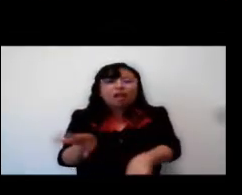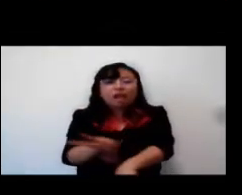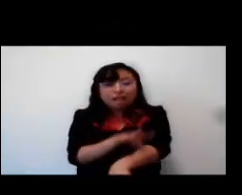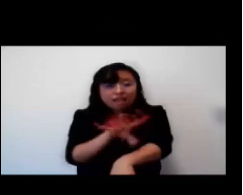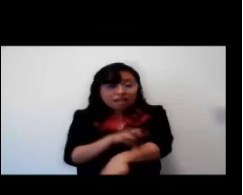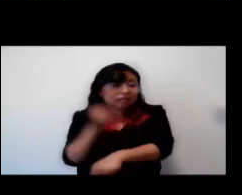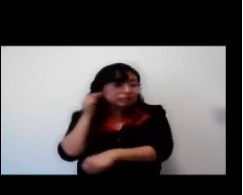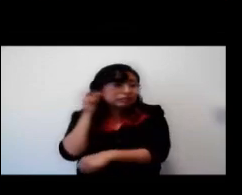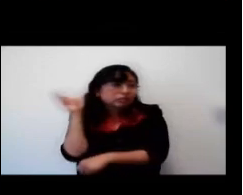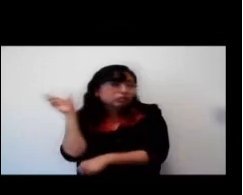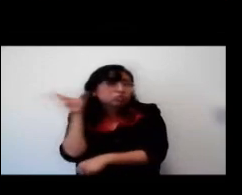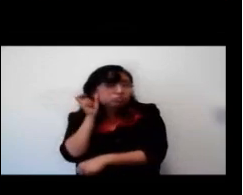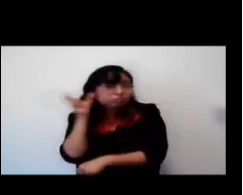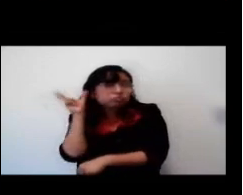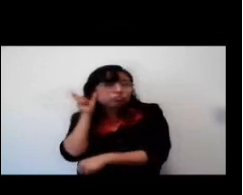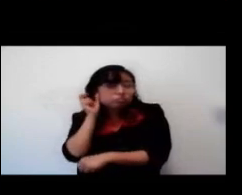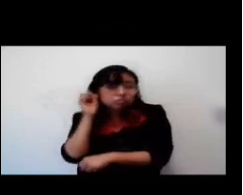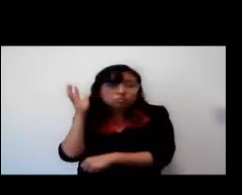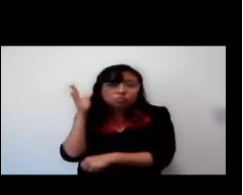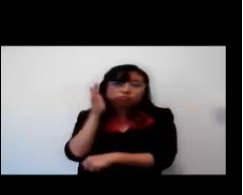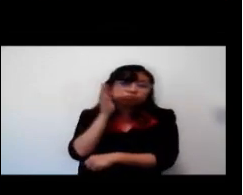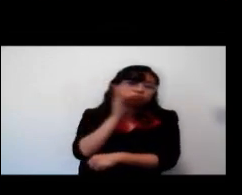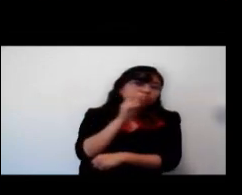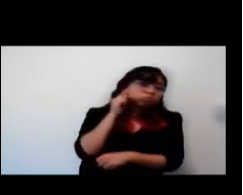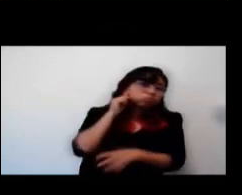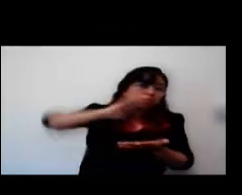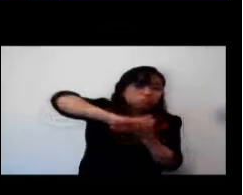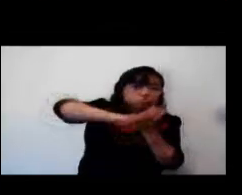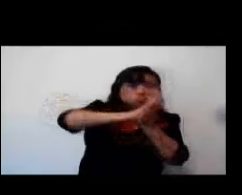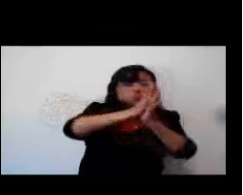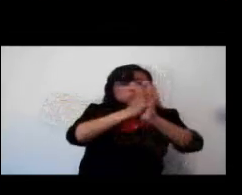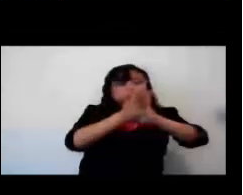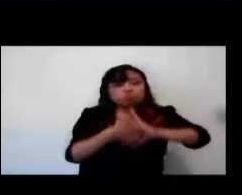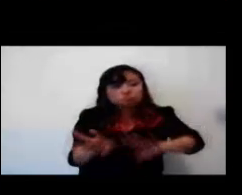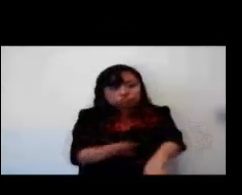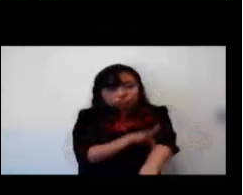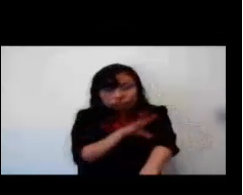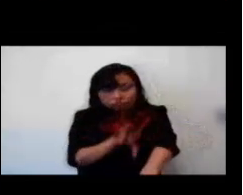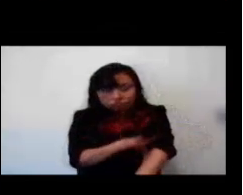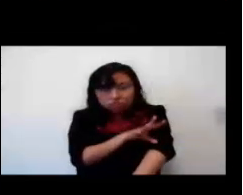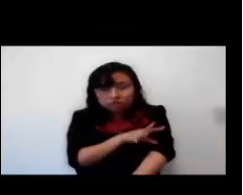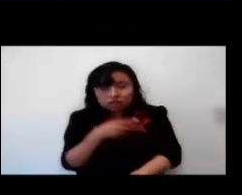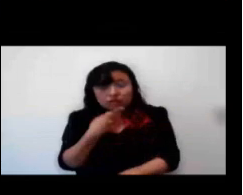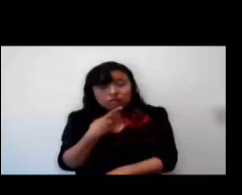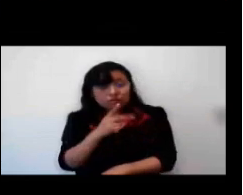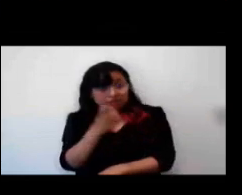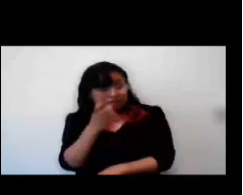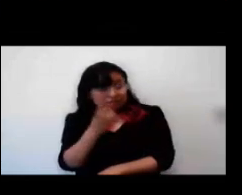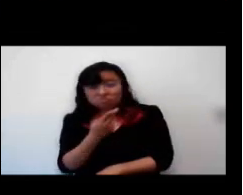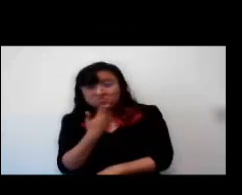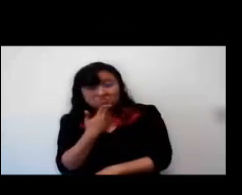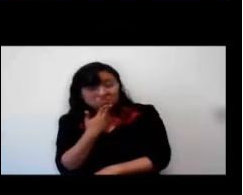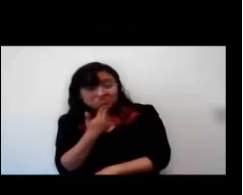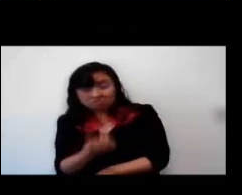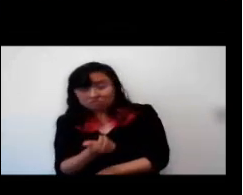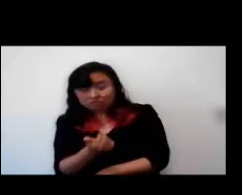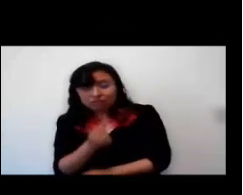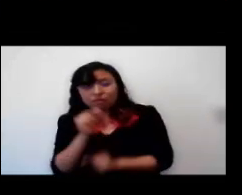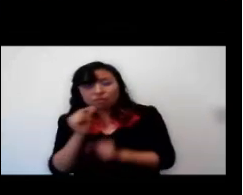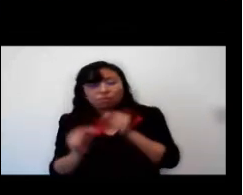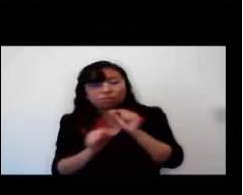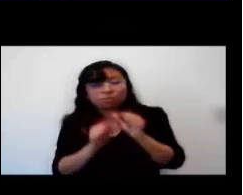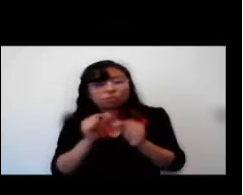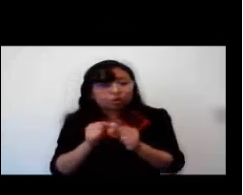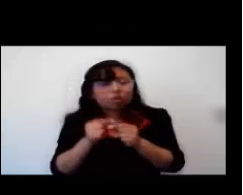eléctrica. Si estos pelitos no funcionan, la pérdida auditiva va a aumentar.